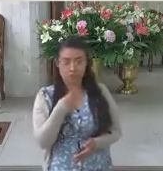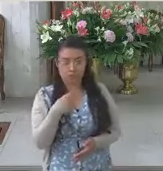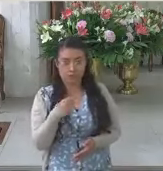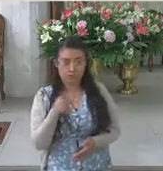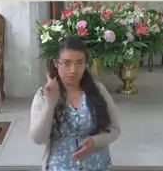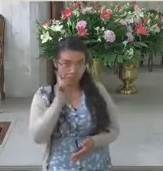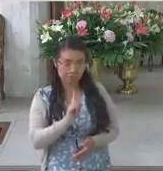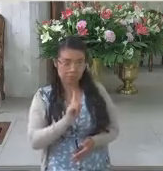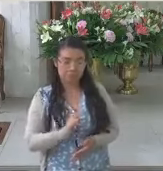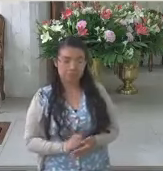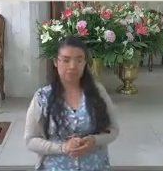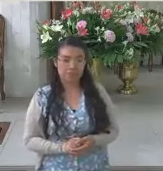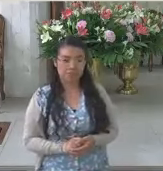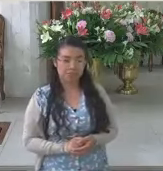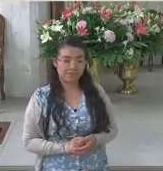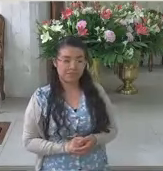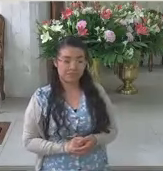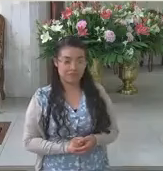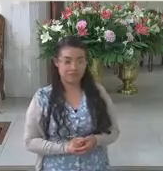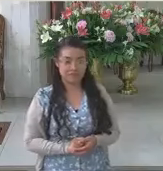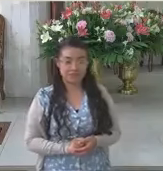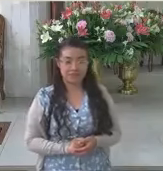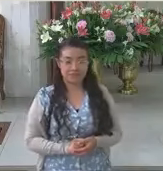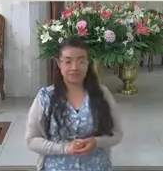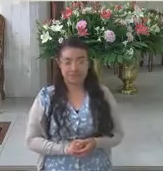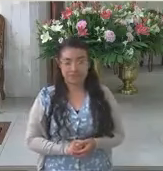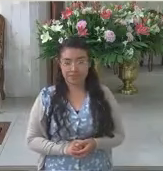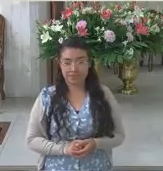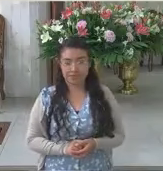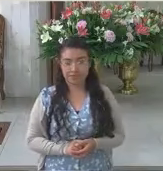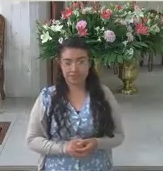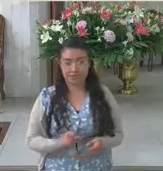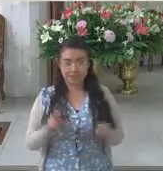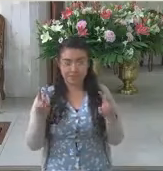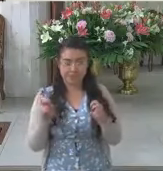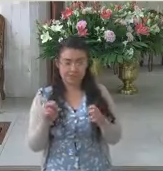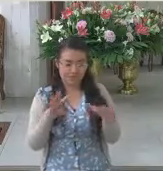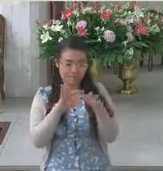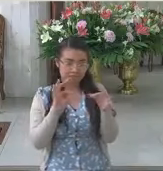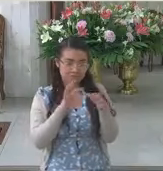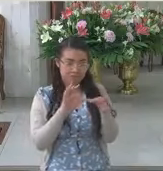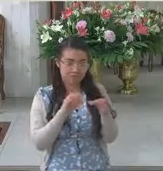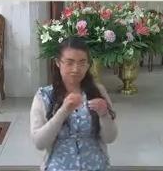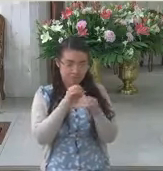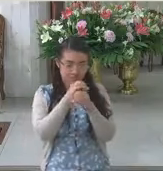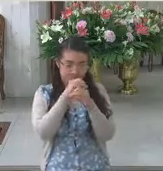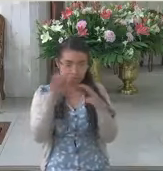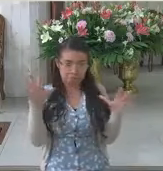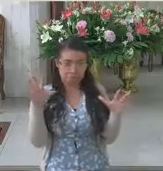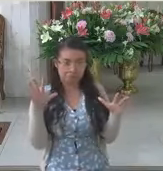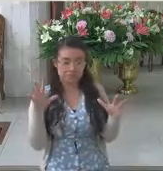pastoras Debemos hablar claro a los que quieren seguir al señor